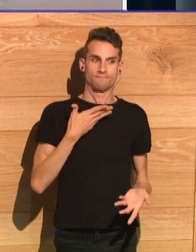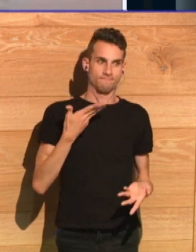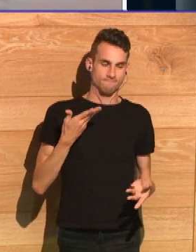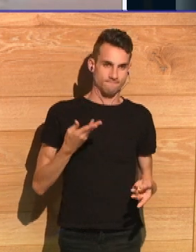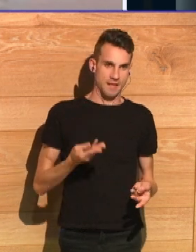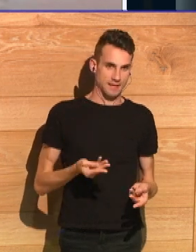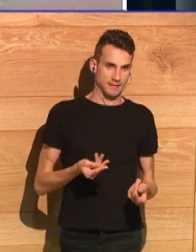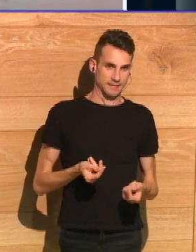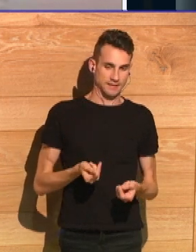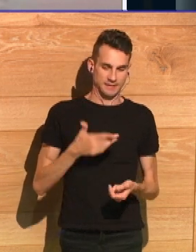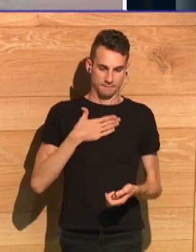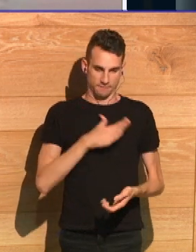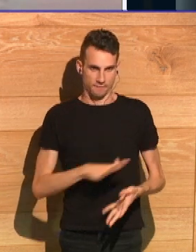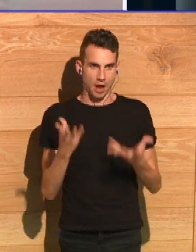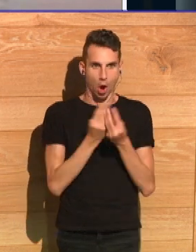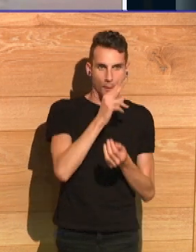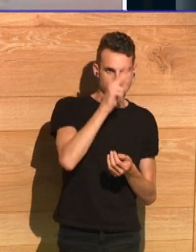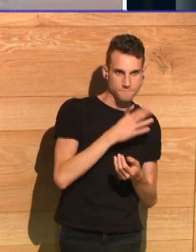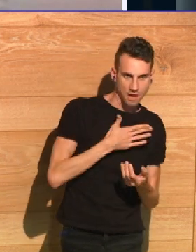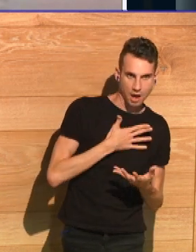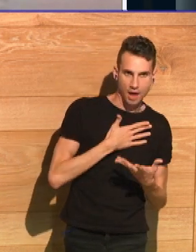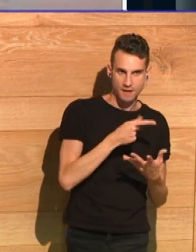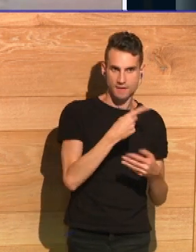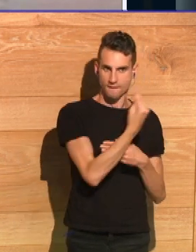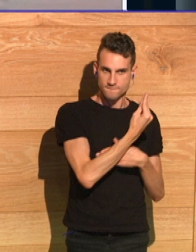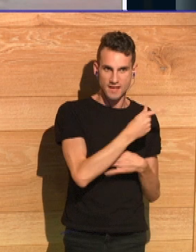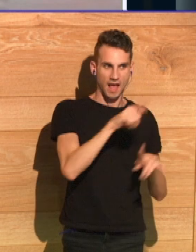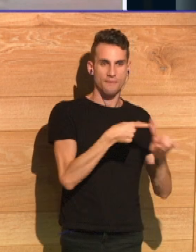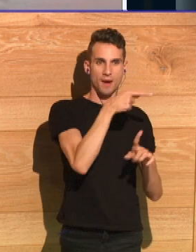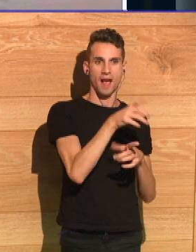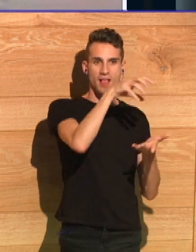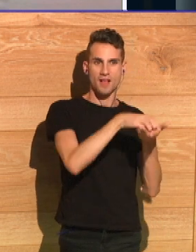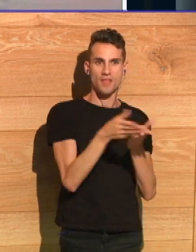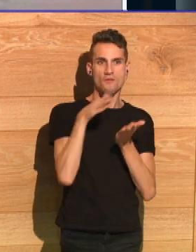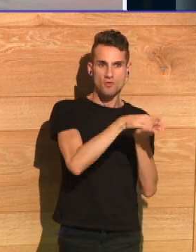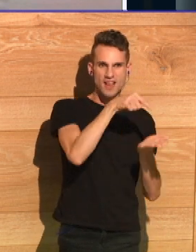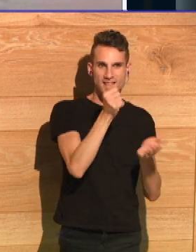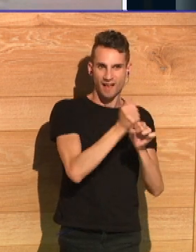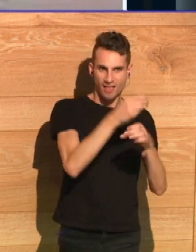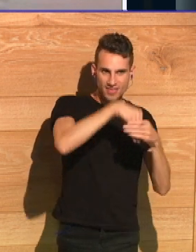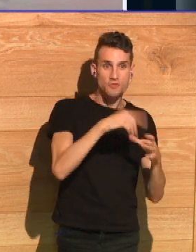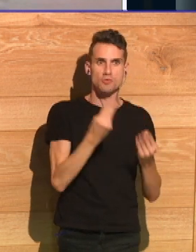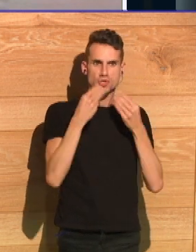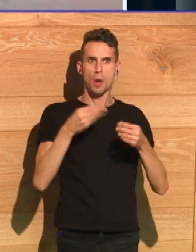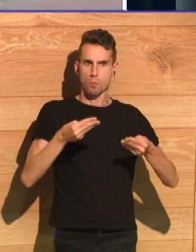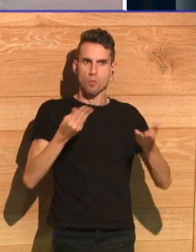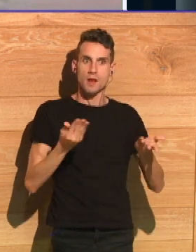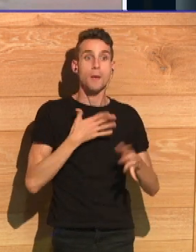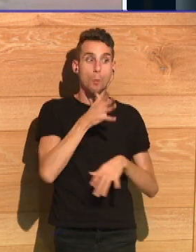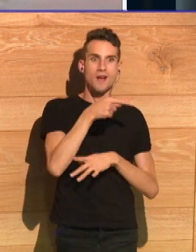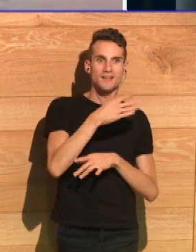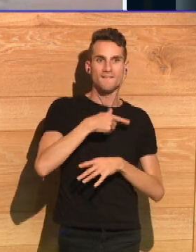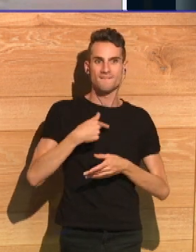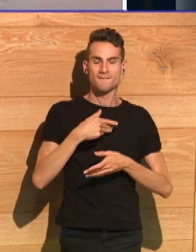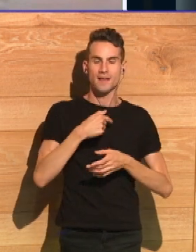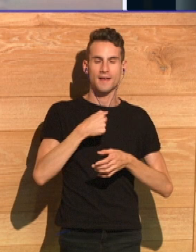de esa infancia con mi padre, criándome con mi padre, que trabajaba en una funeraria. Era una buena historia, ¿no? Y por eso quería